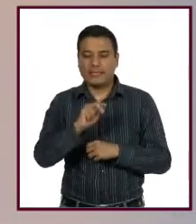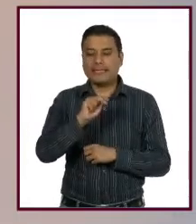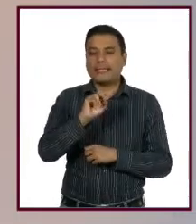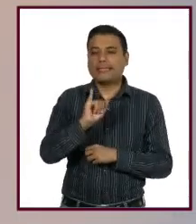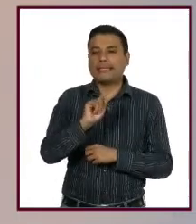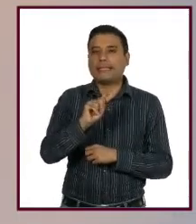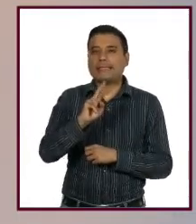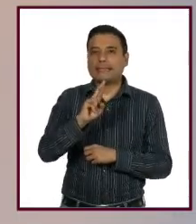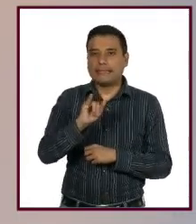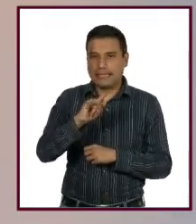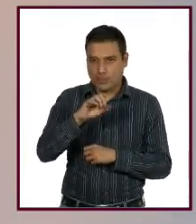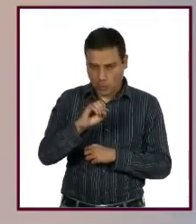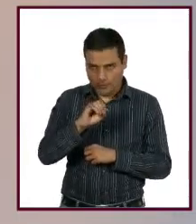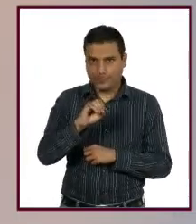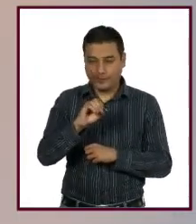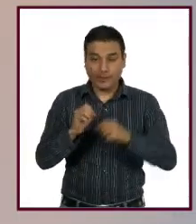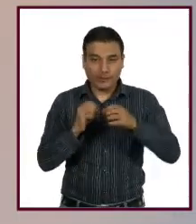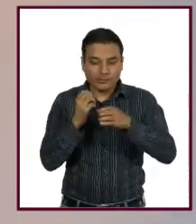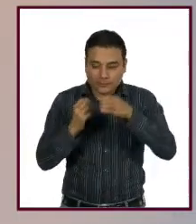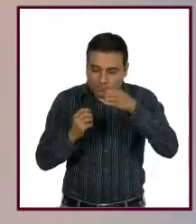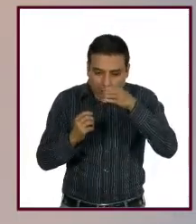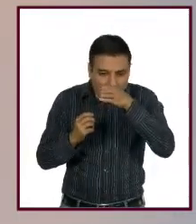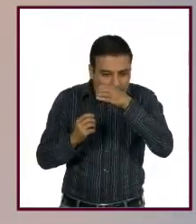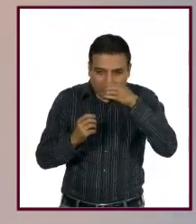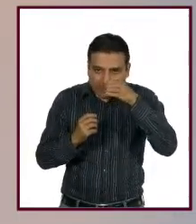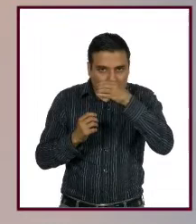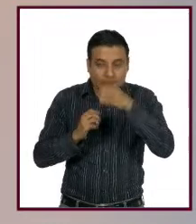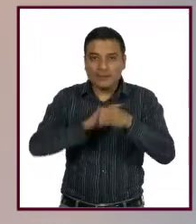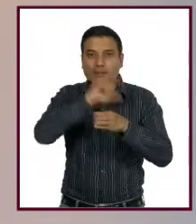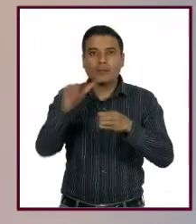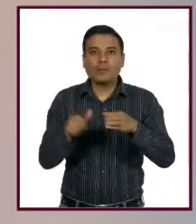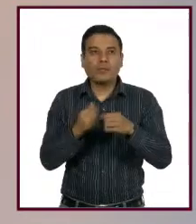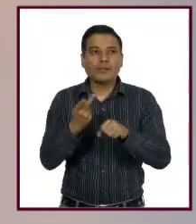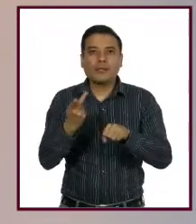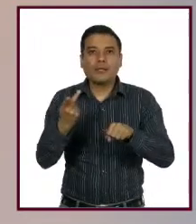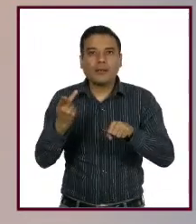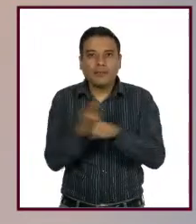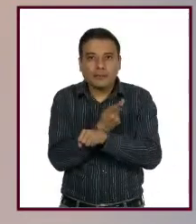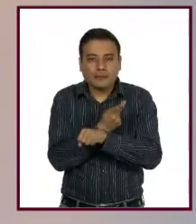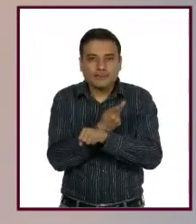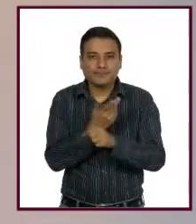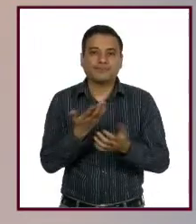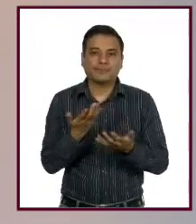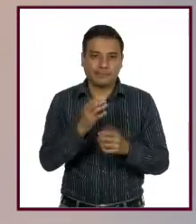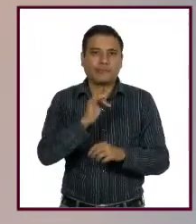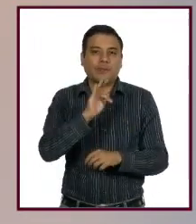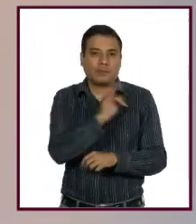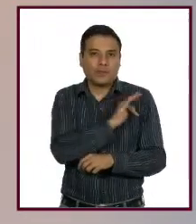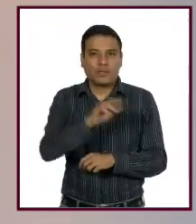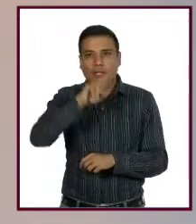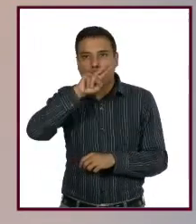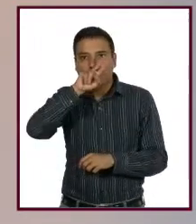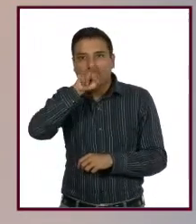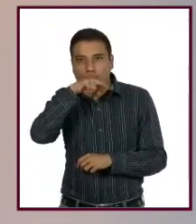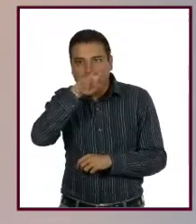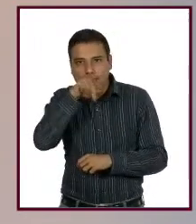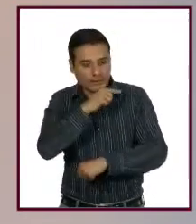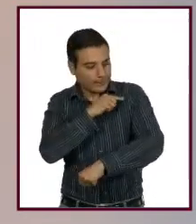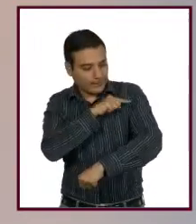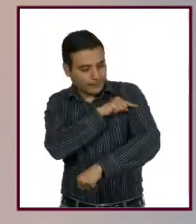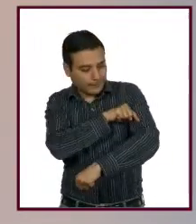vasodilatación, algunos tipos de vasodilatación quiere decir que hacen más grandes las venas y las arterias